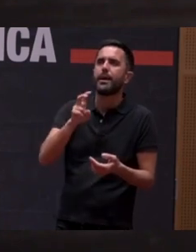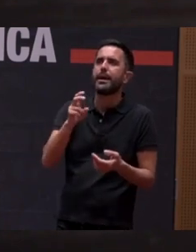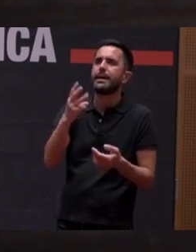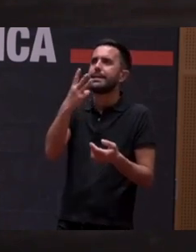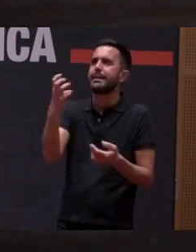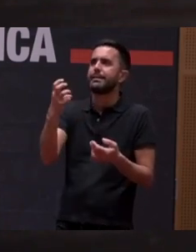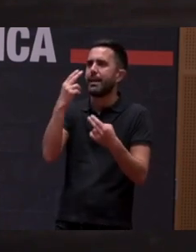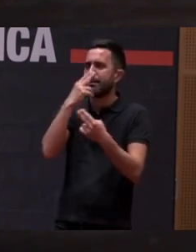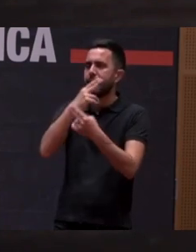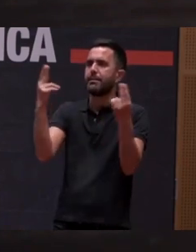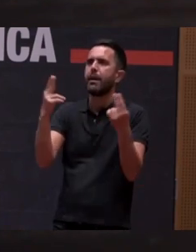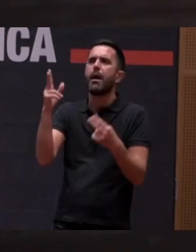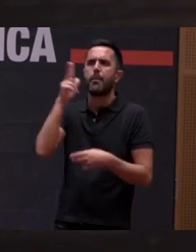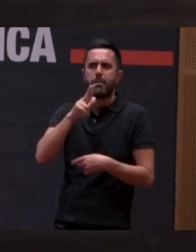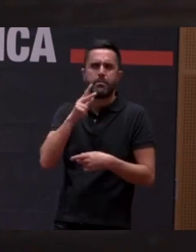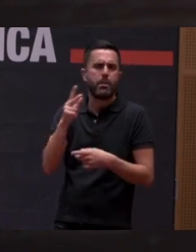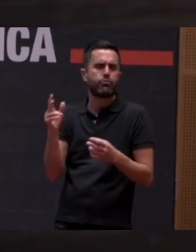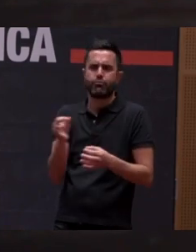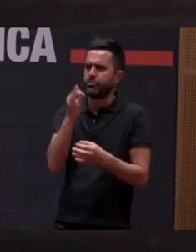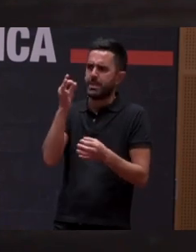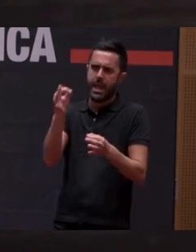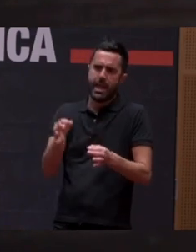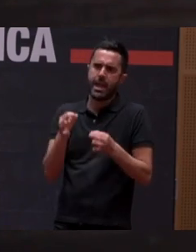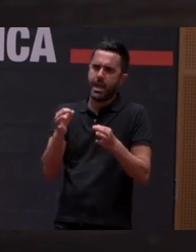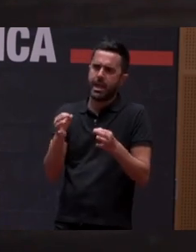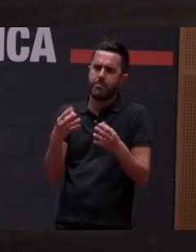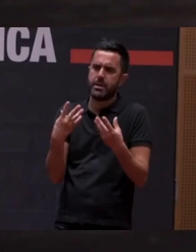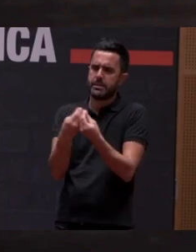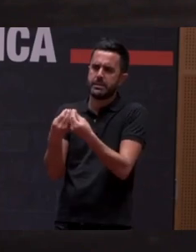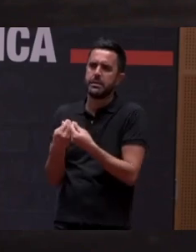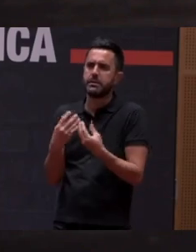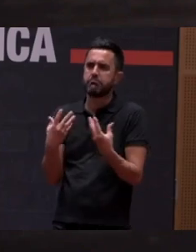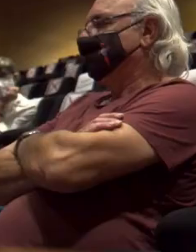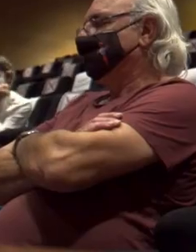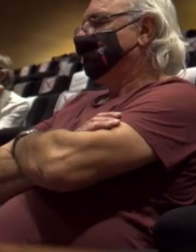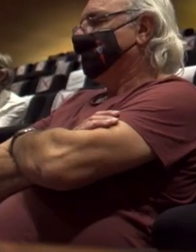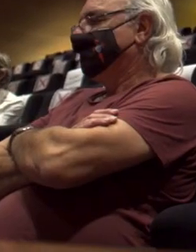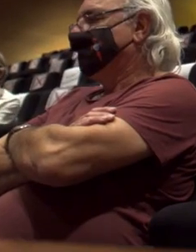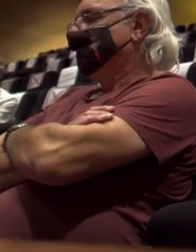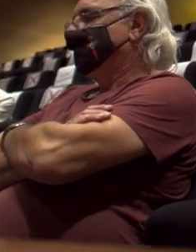que nos, en Vigo sempre enchemos e tal, perfecto, pero é moi, trascende moi pouco,